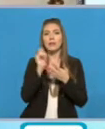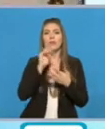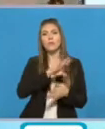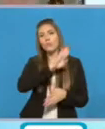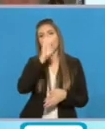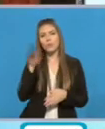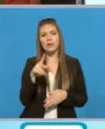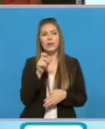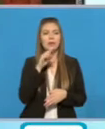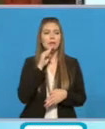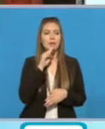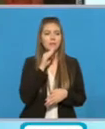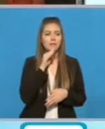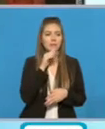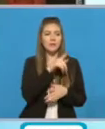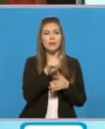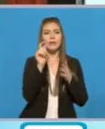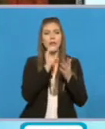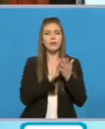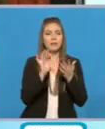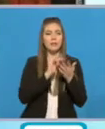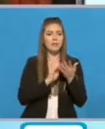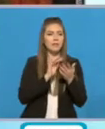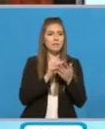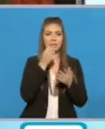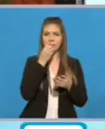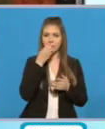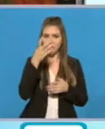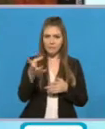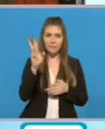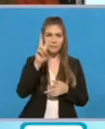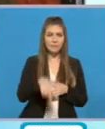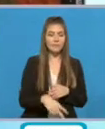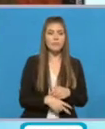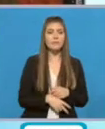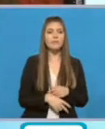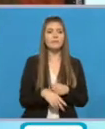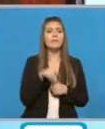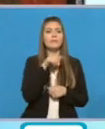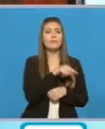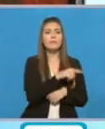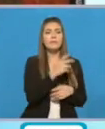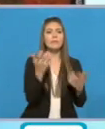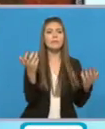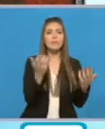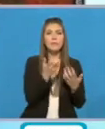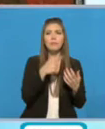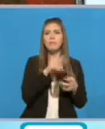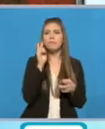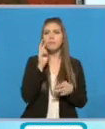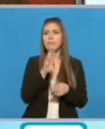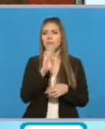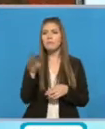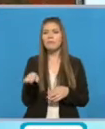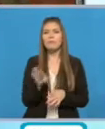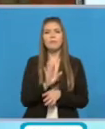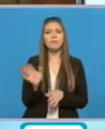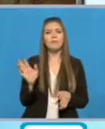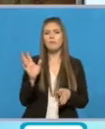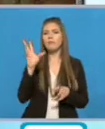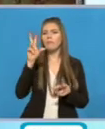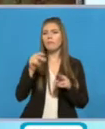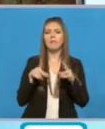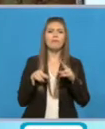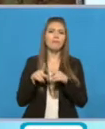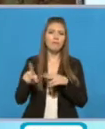un texto impresionante y de alguna manera esto influyó para que San Agustín dijera, corto con la vida en